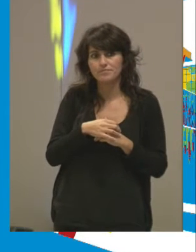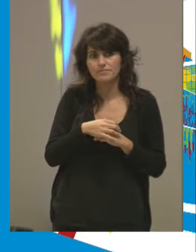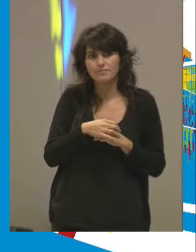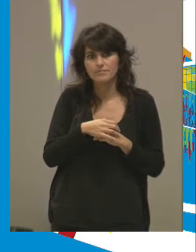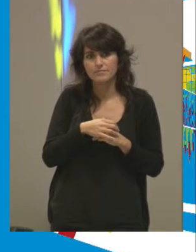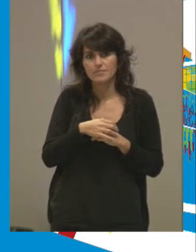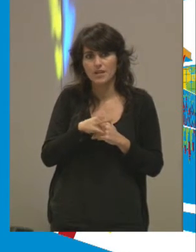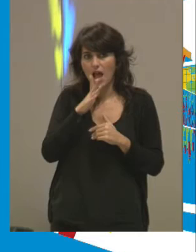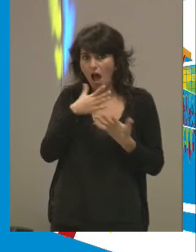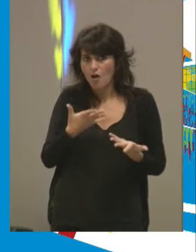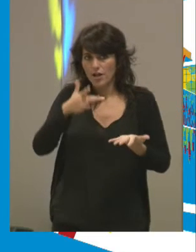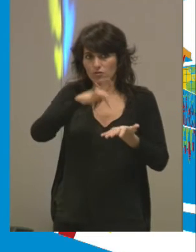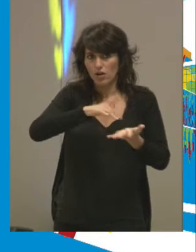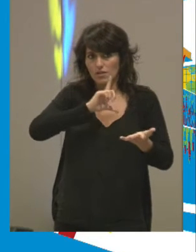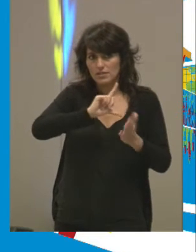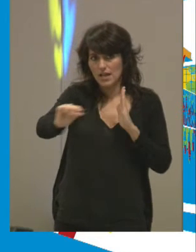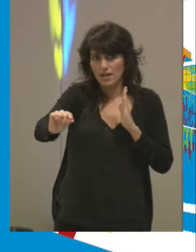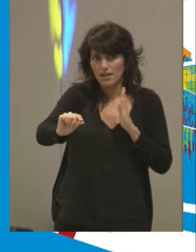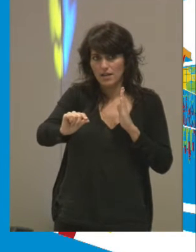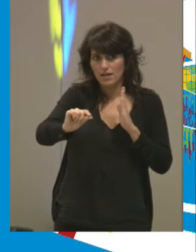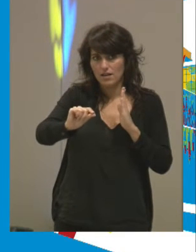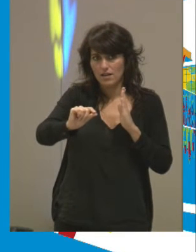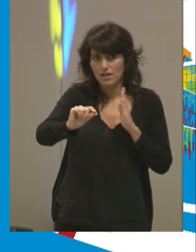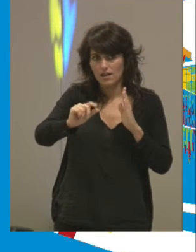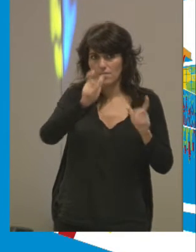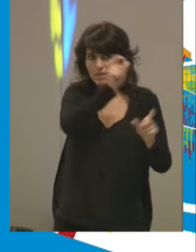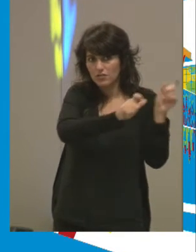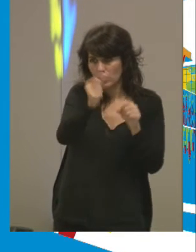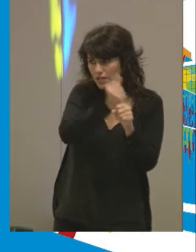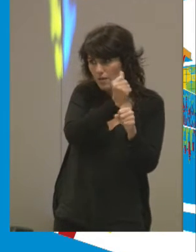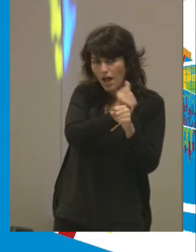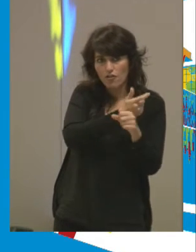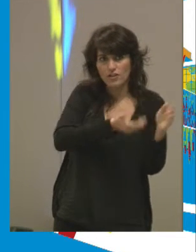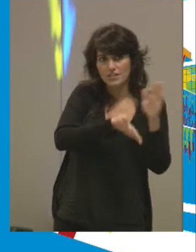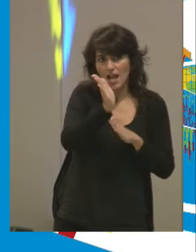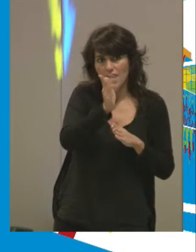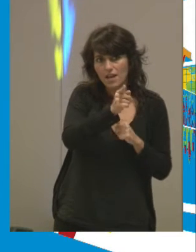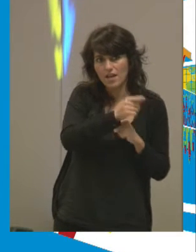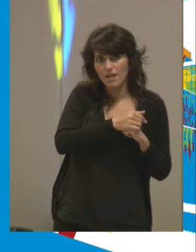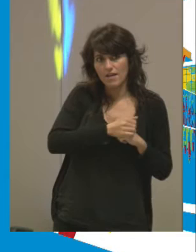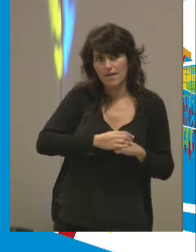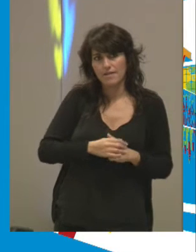y dentro de poco va a salir ya el último reemplazo de personal.